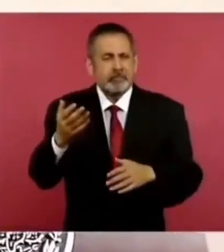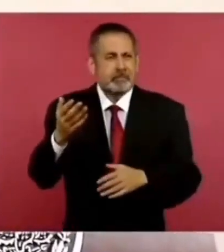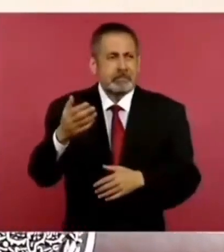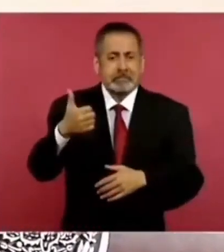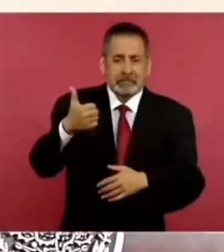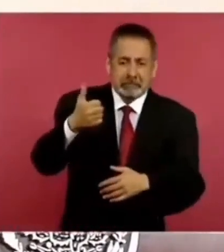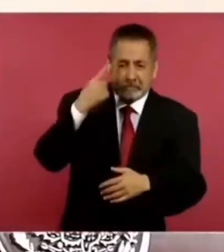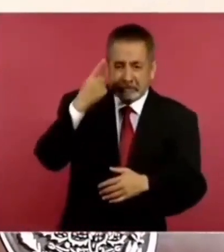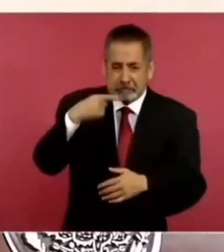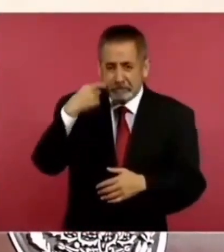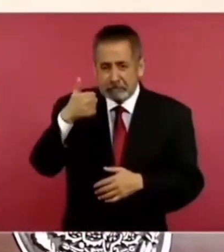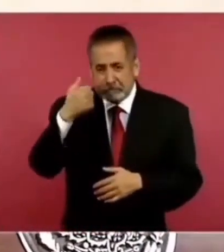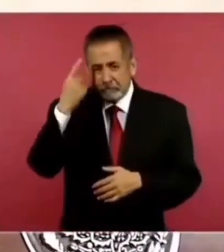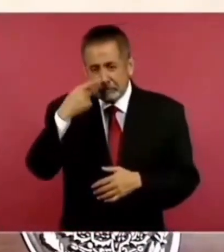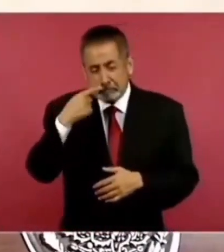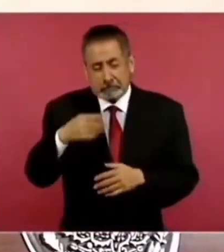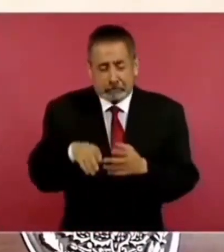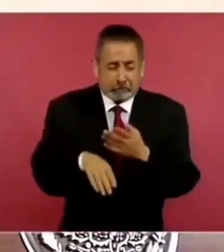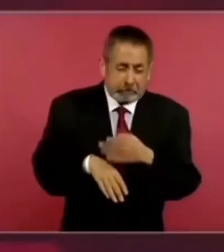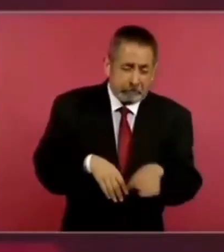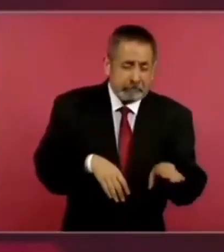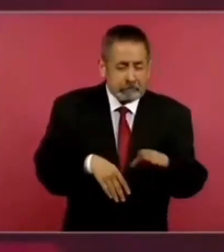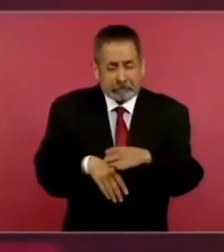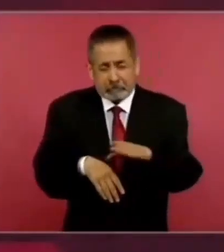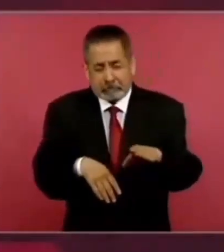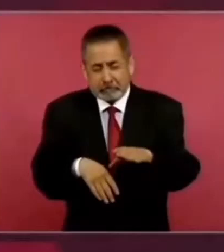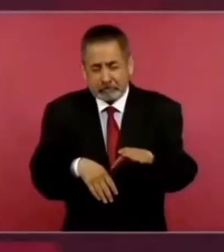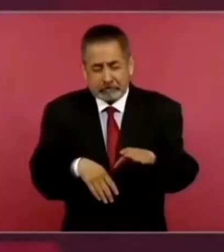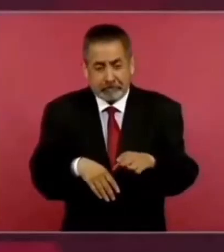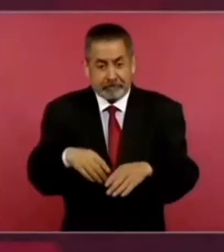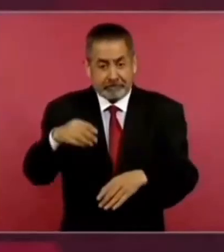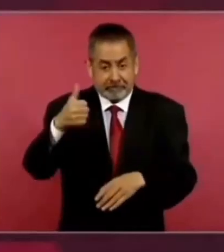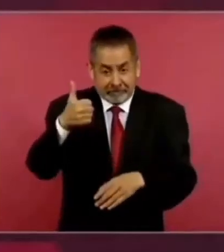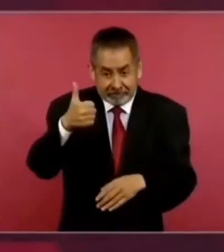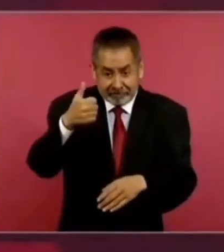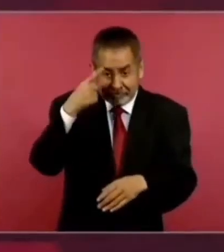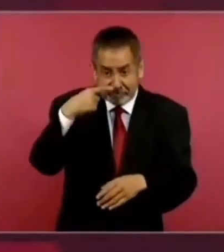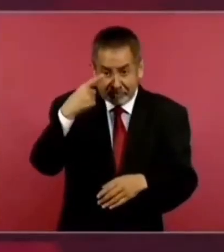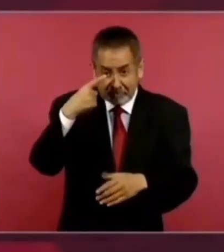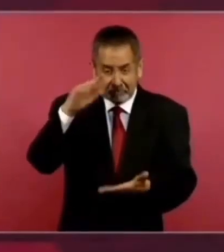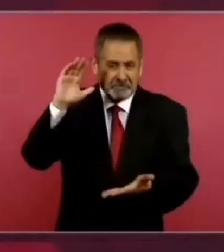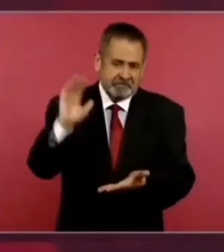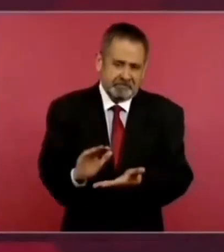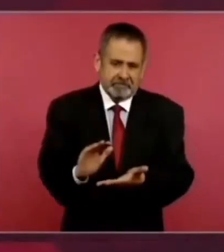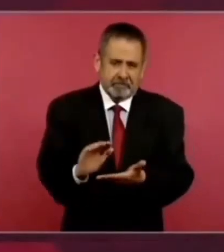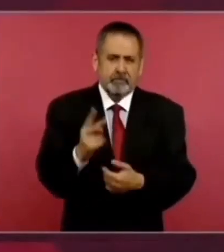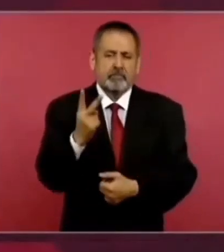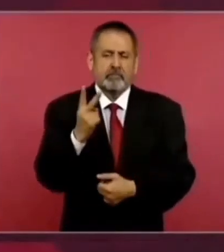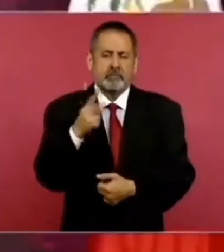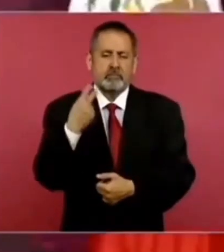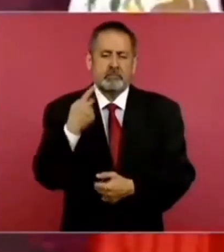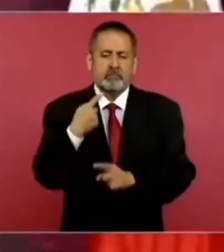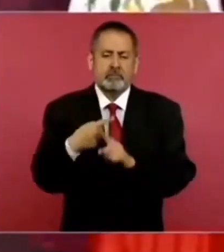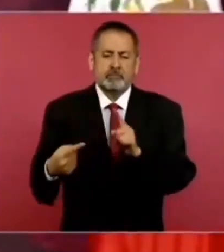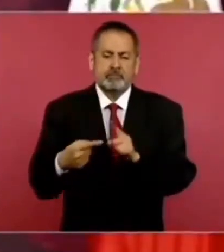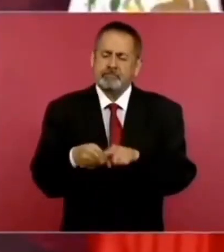hasta 6 horas. O sea, de 6 horas a 2 horas y media.